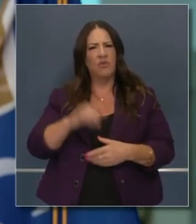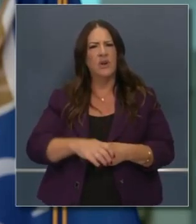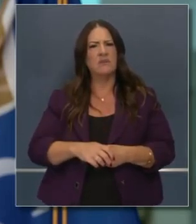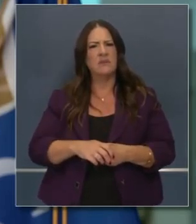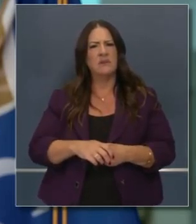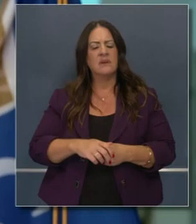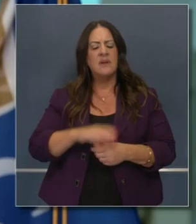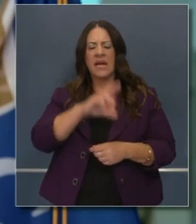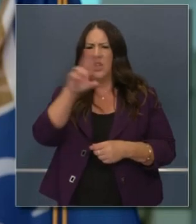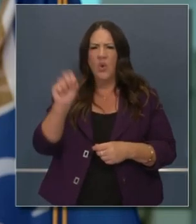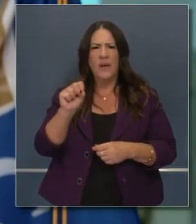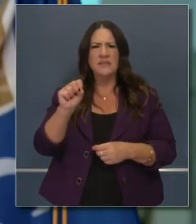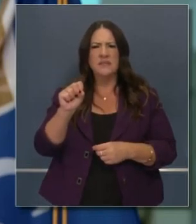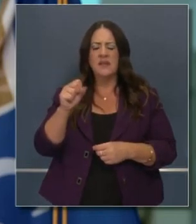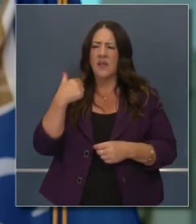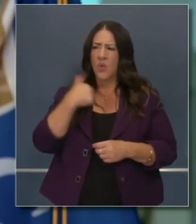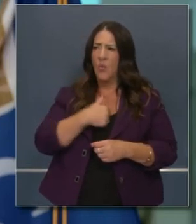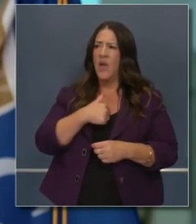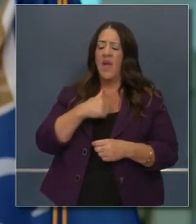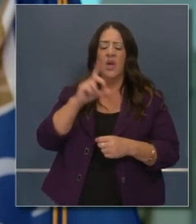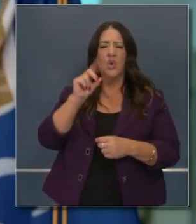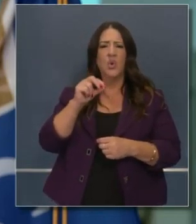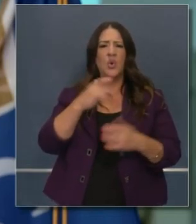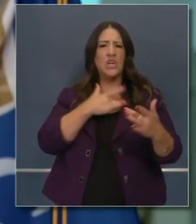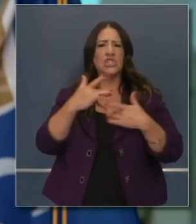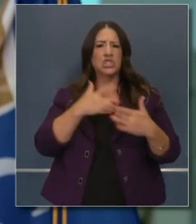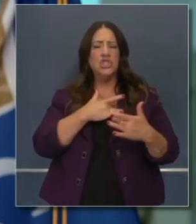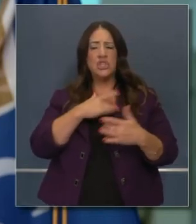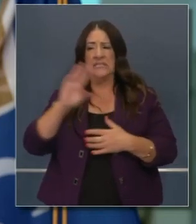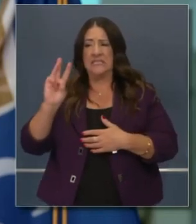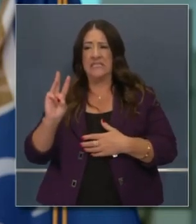de California. Todos estos son puntos de preocupación.